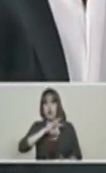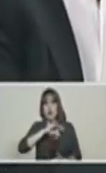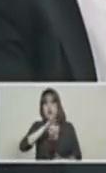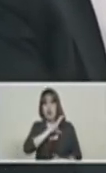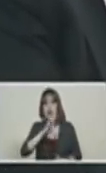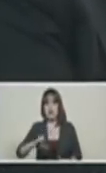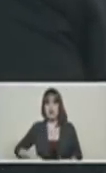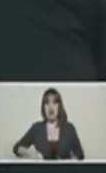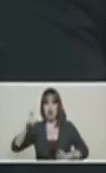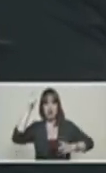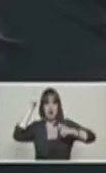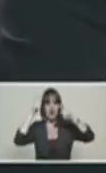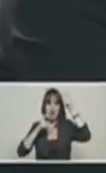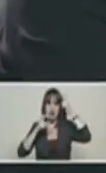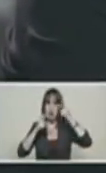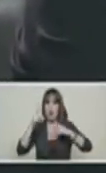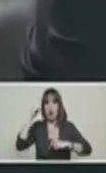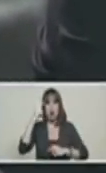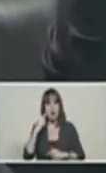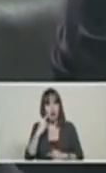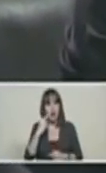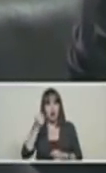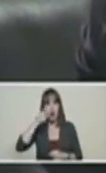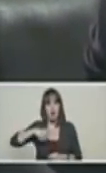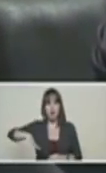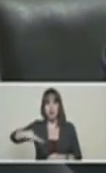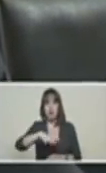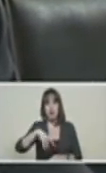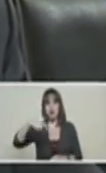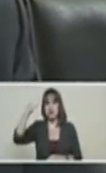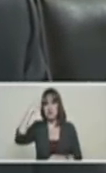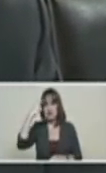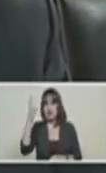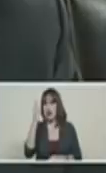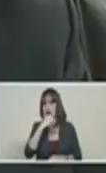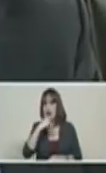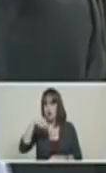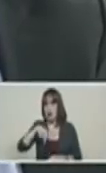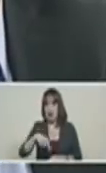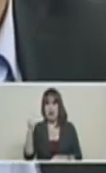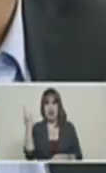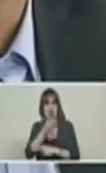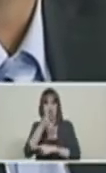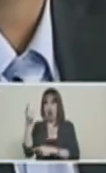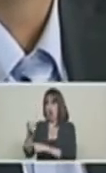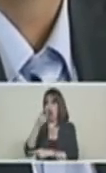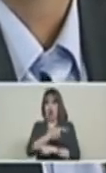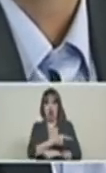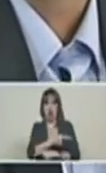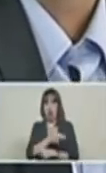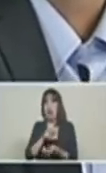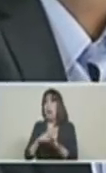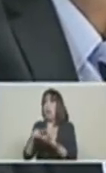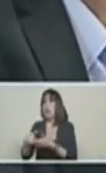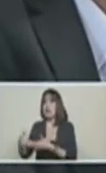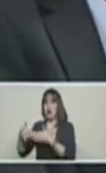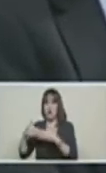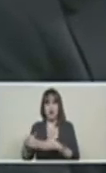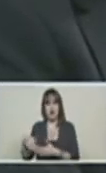chavista, bolivariano. El pueblo sabe que aquí no hay un oligarca. El pueblo sabe que aquí no hay un